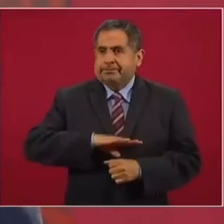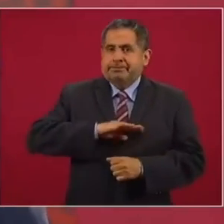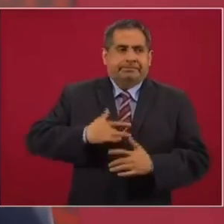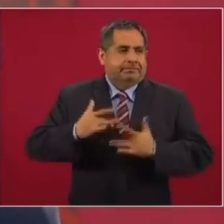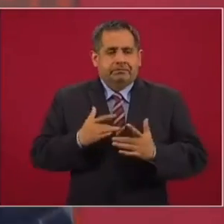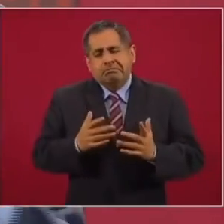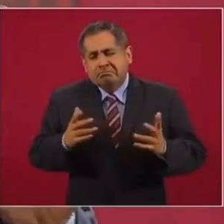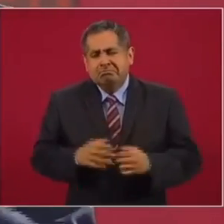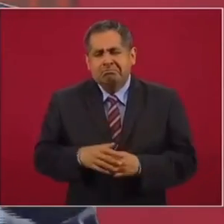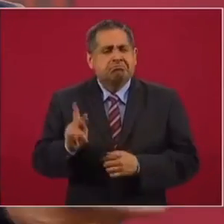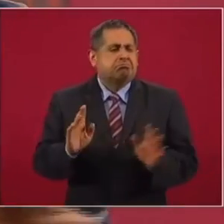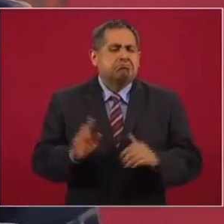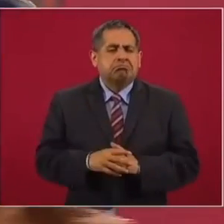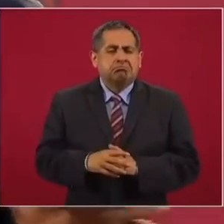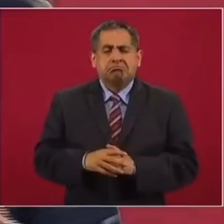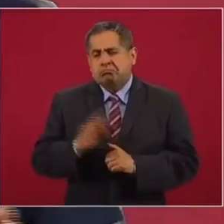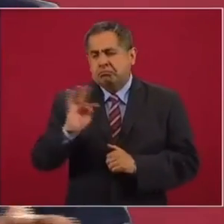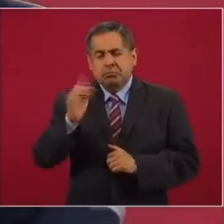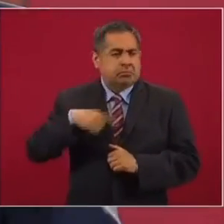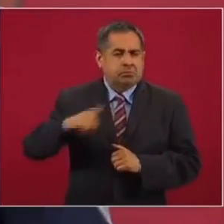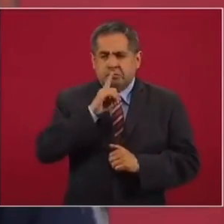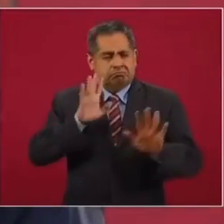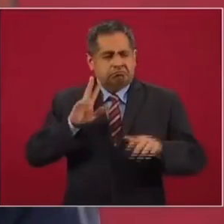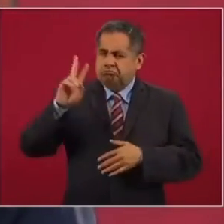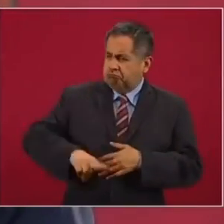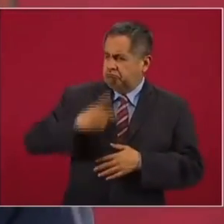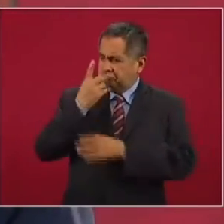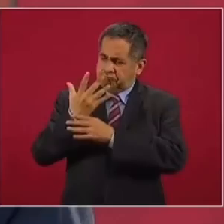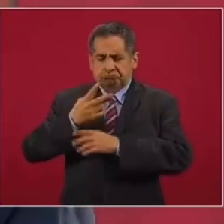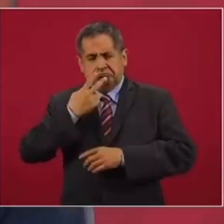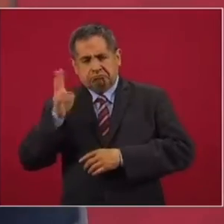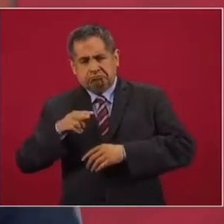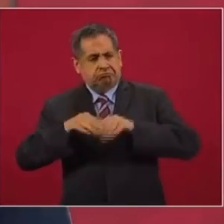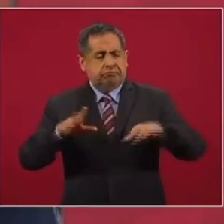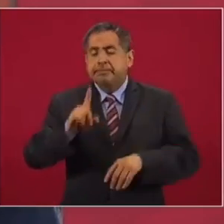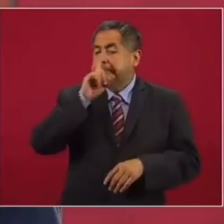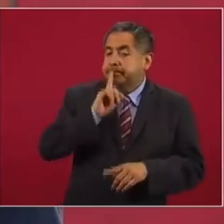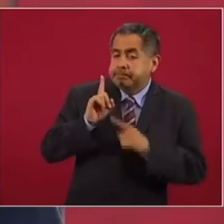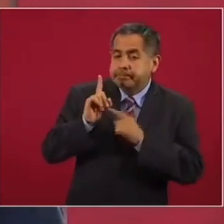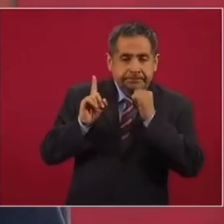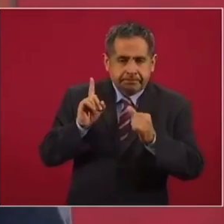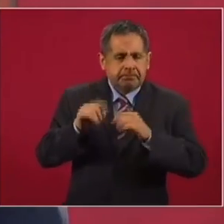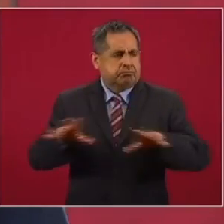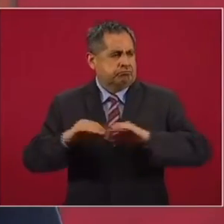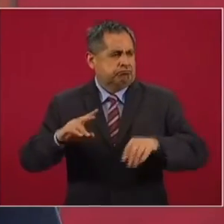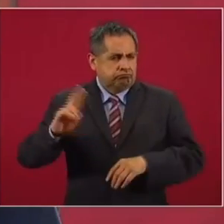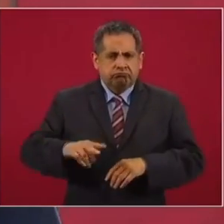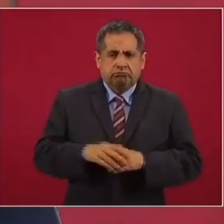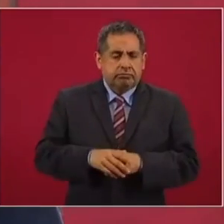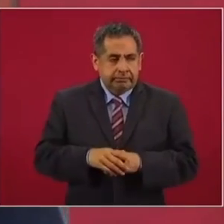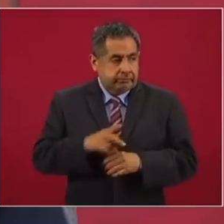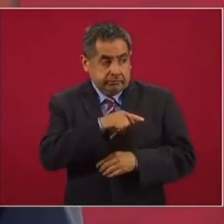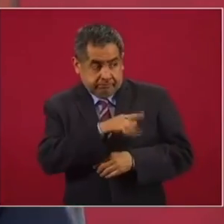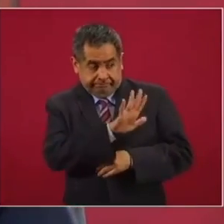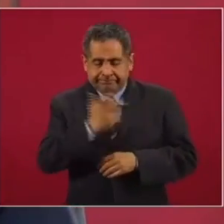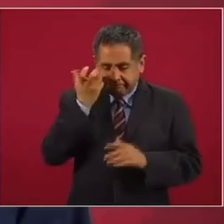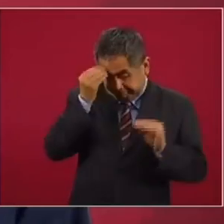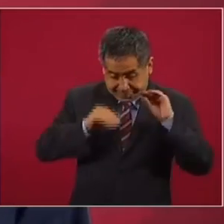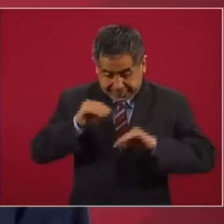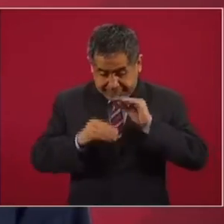pasiones. Pero si decimos la verdad, si no se miente, si no se fabrican delitos,